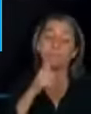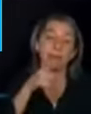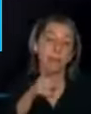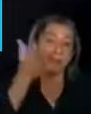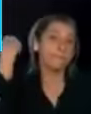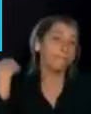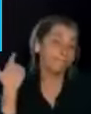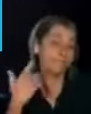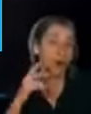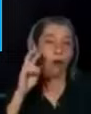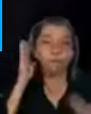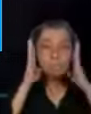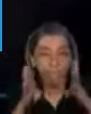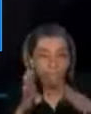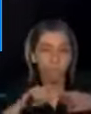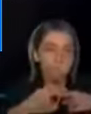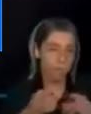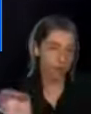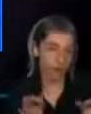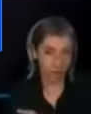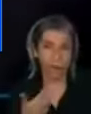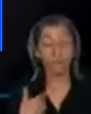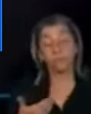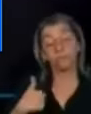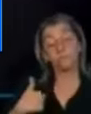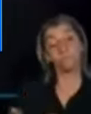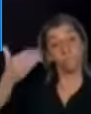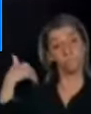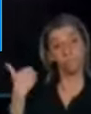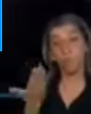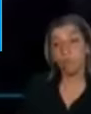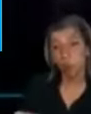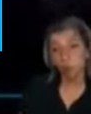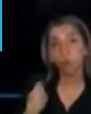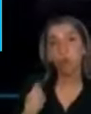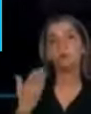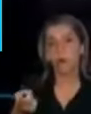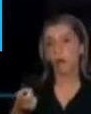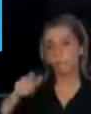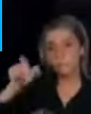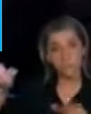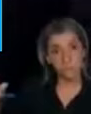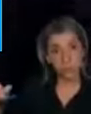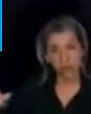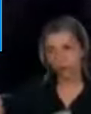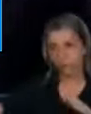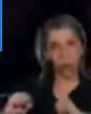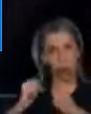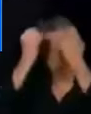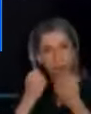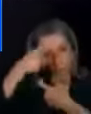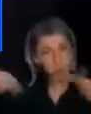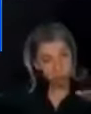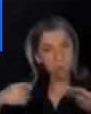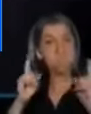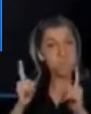con una instancia en la que los distintos candidatos pudieron intercambiar opiniones. Claro. ¿Sí? Y esto es un